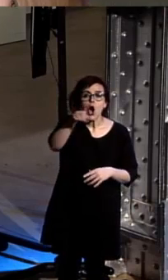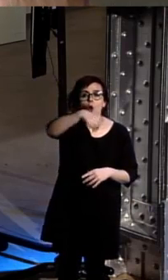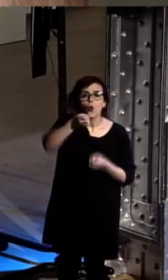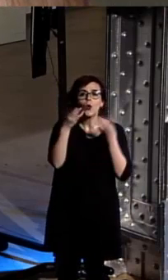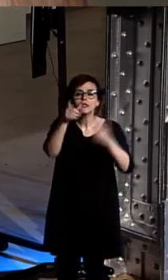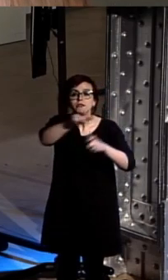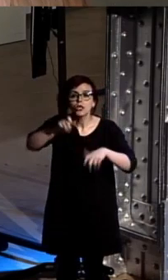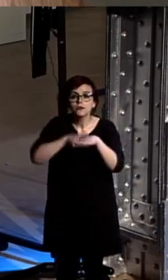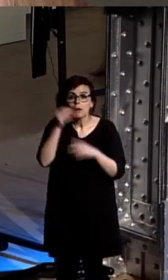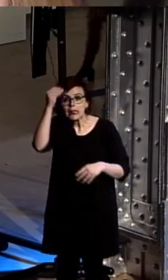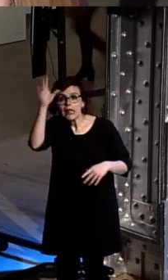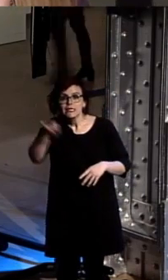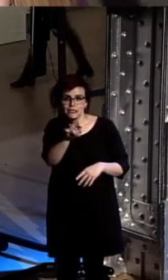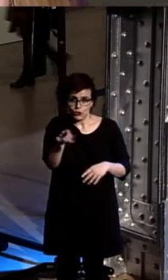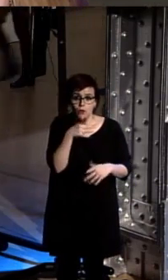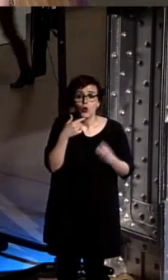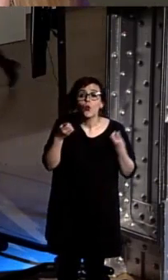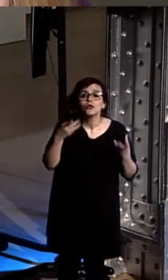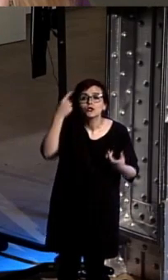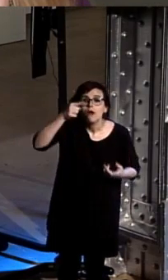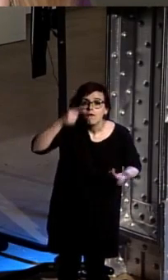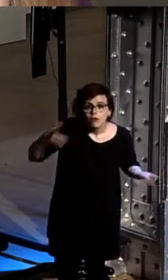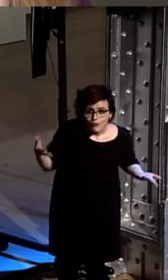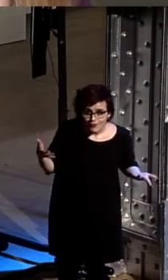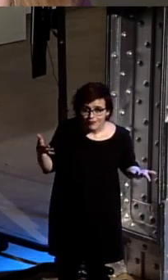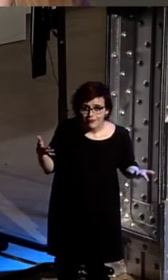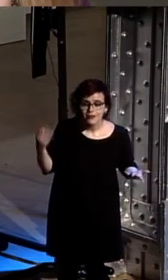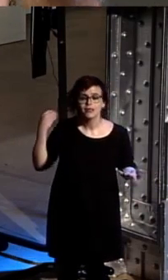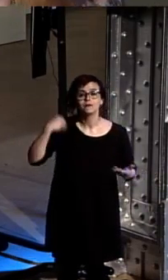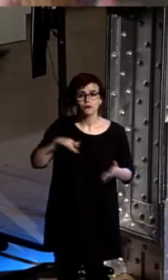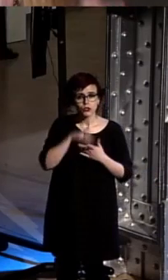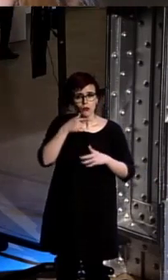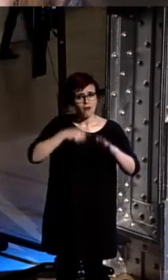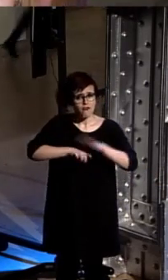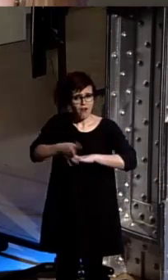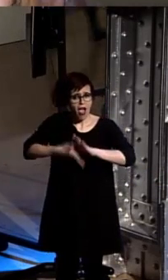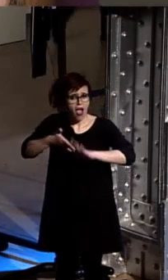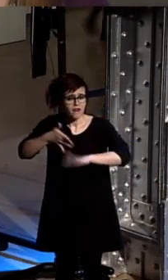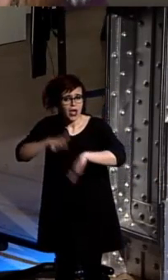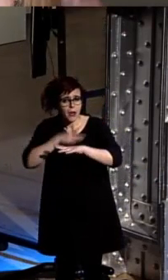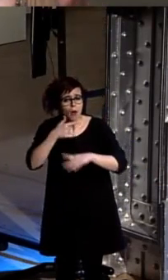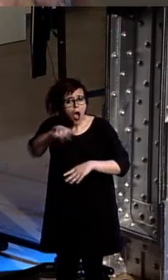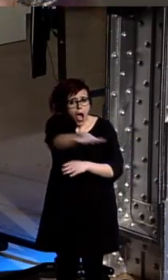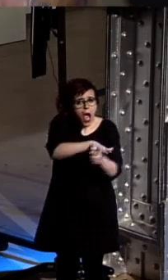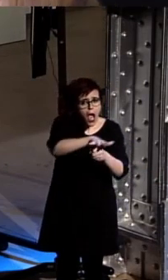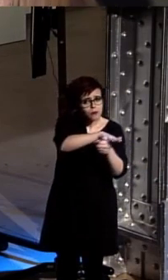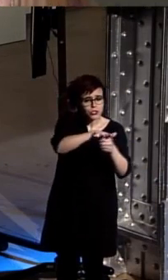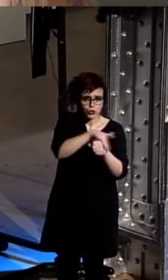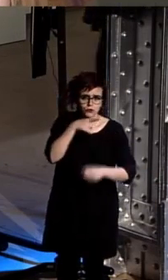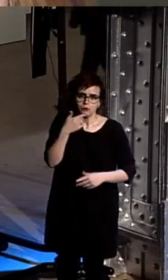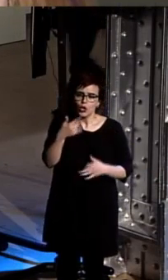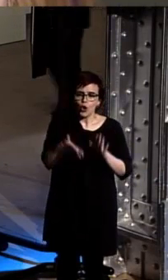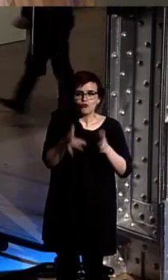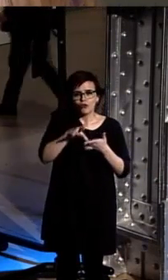significa que no son inteligentes. Entonces, se están produciendo muchos avances en diferentes áreas muy concretas y